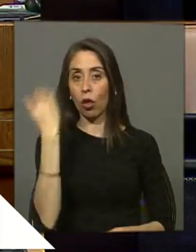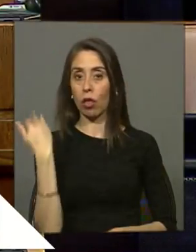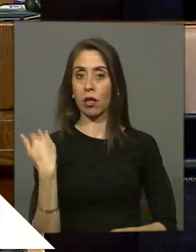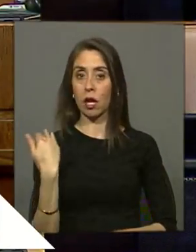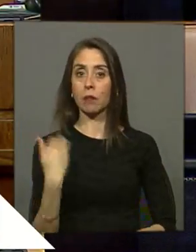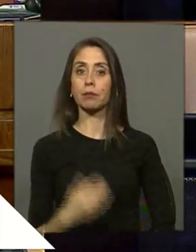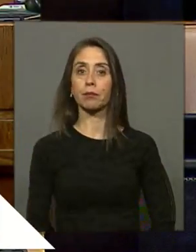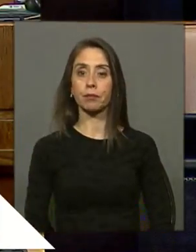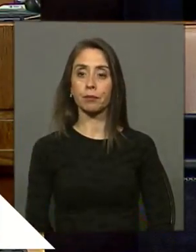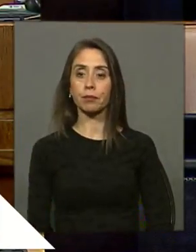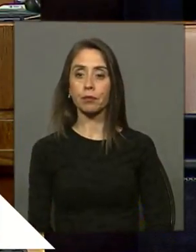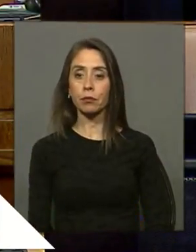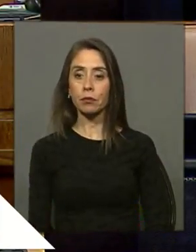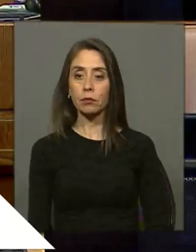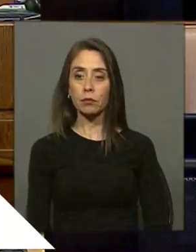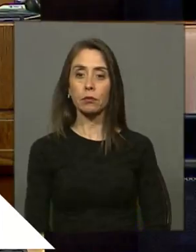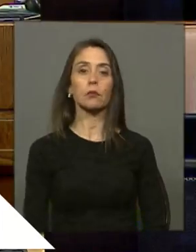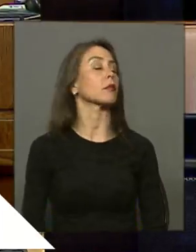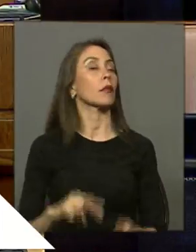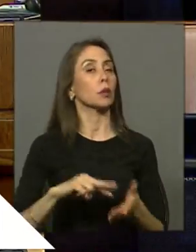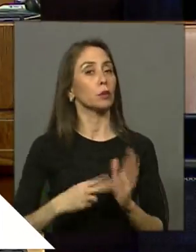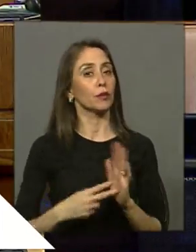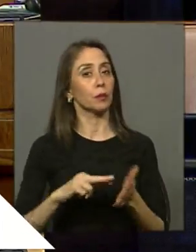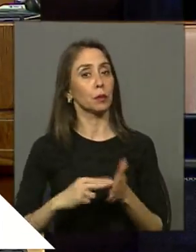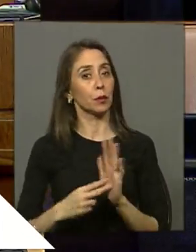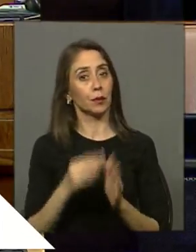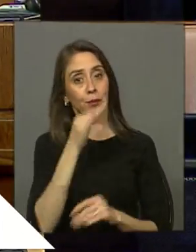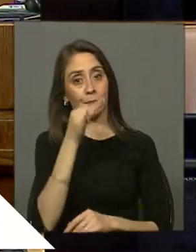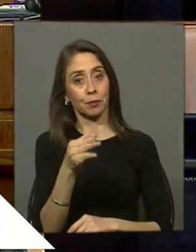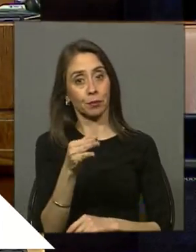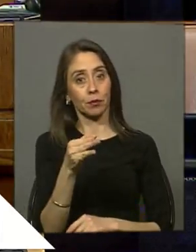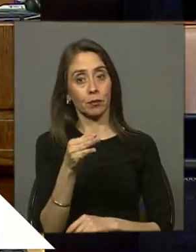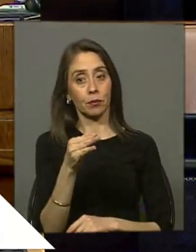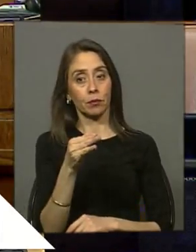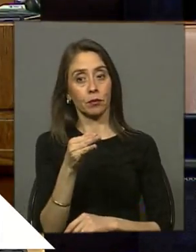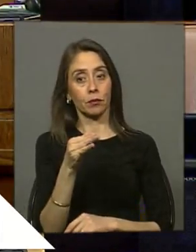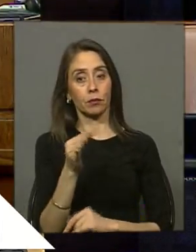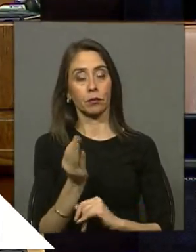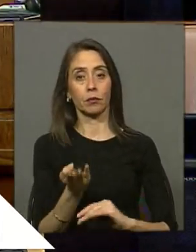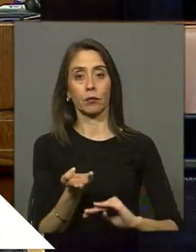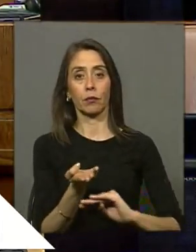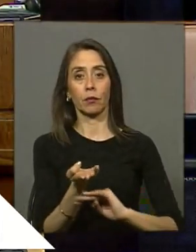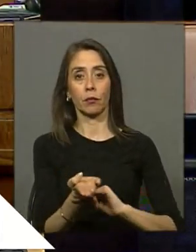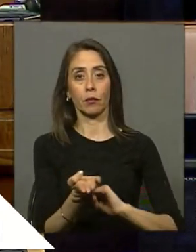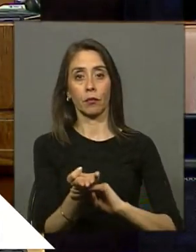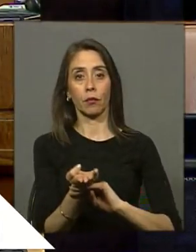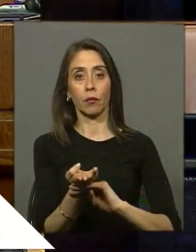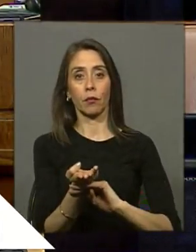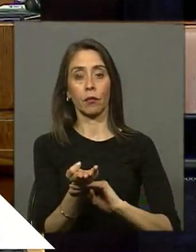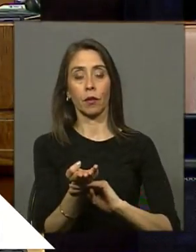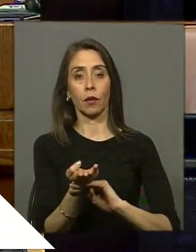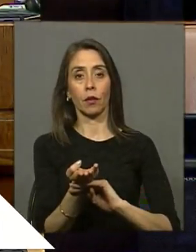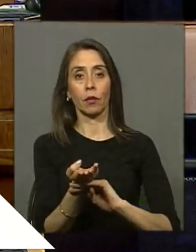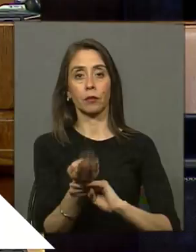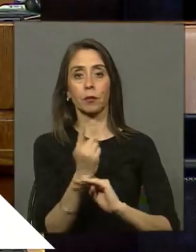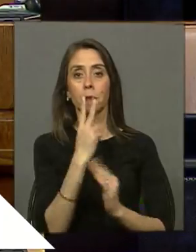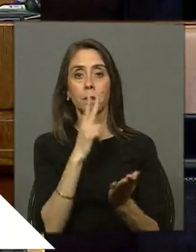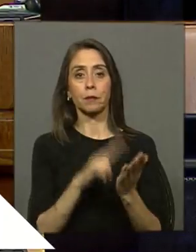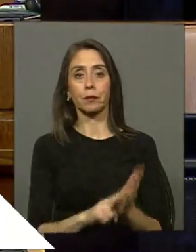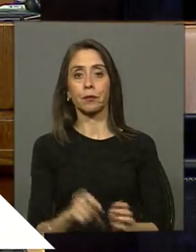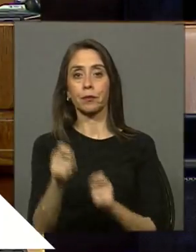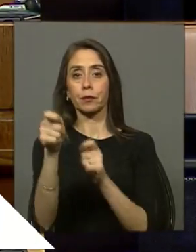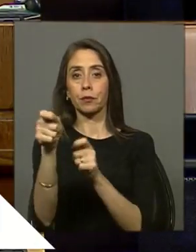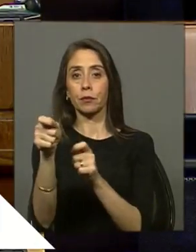en razón de estos problemas señor presidente es que solicito su oficio en primer lugar